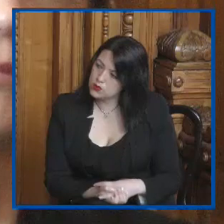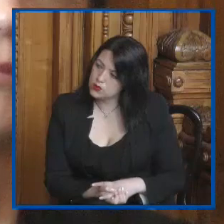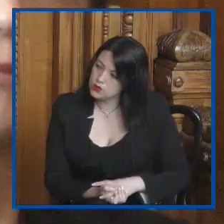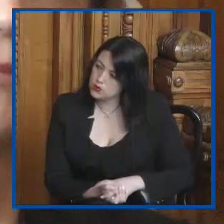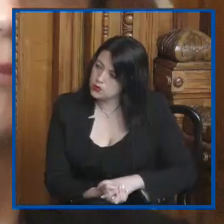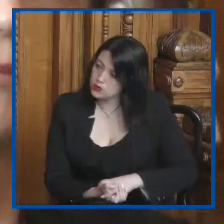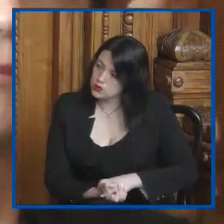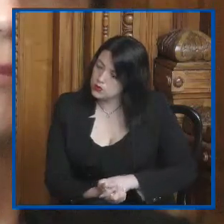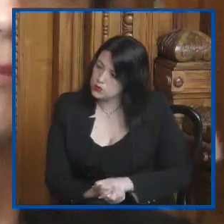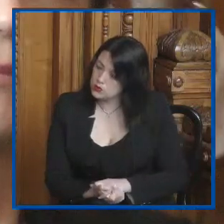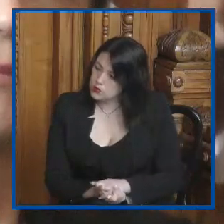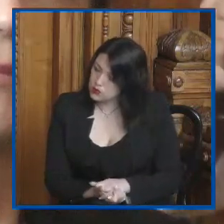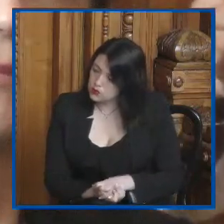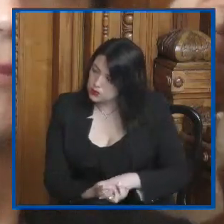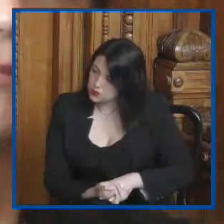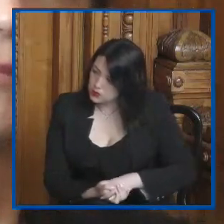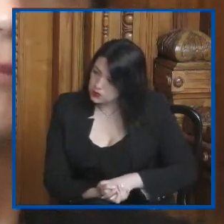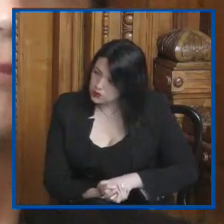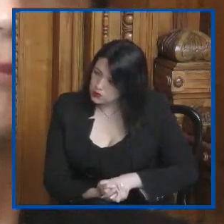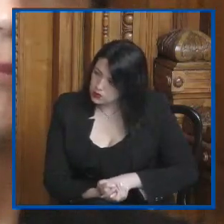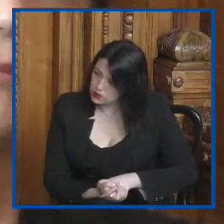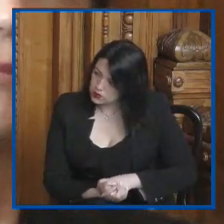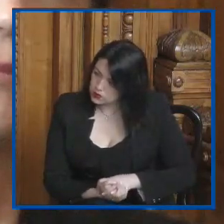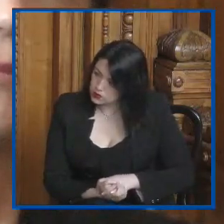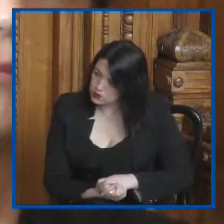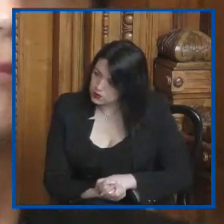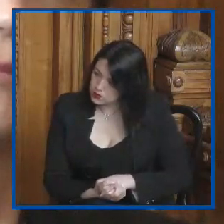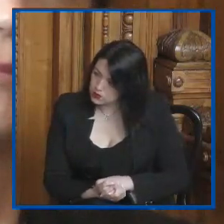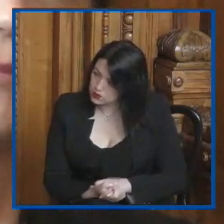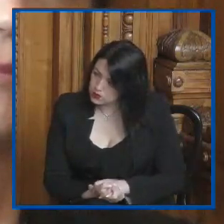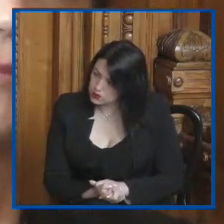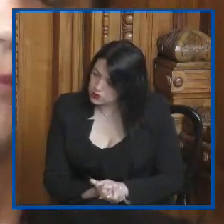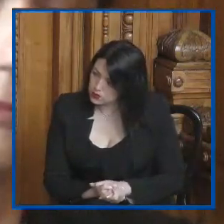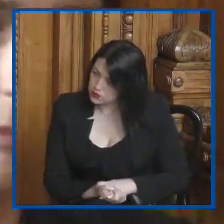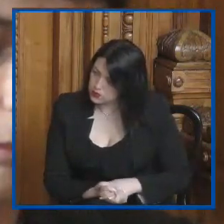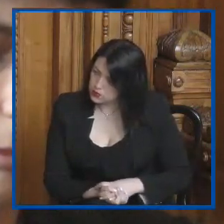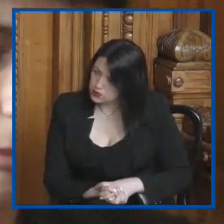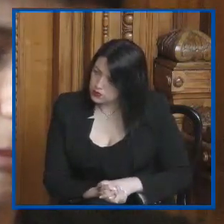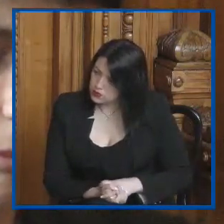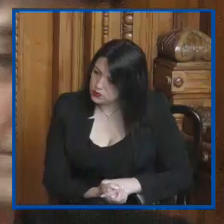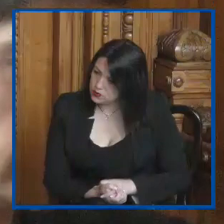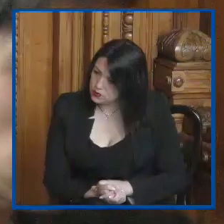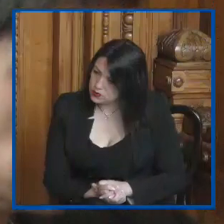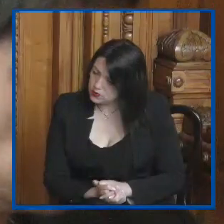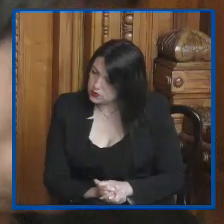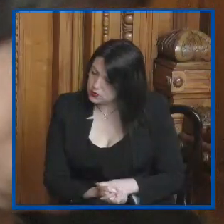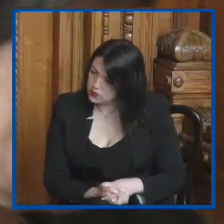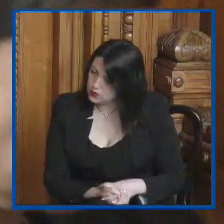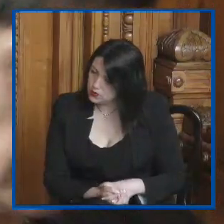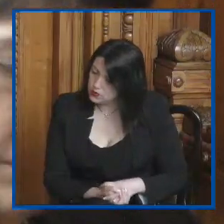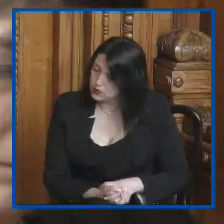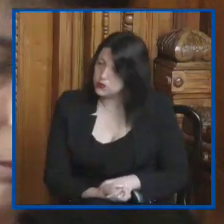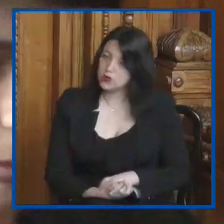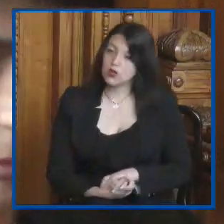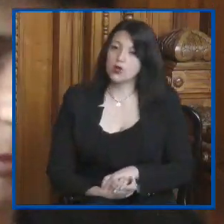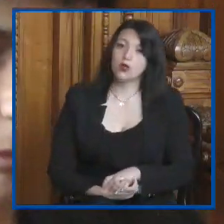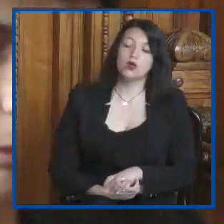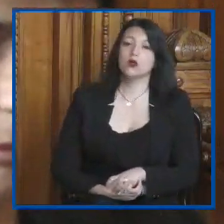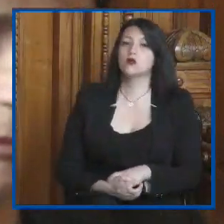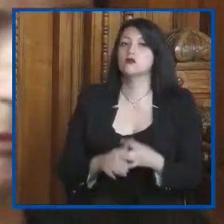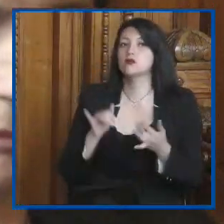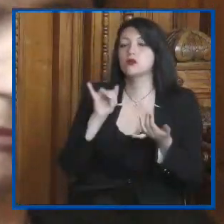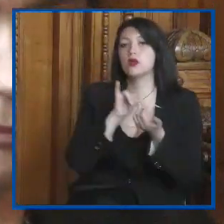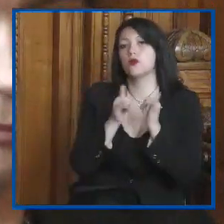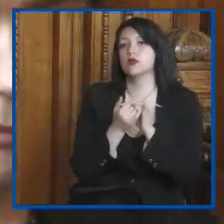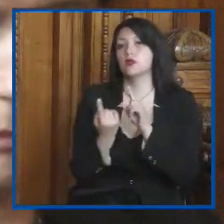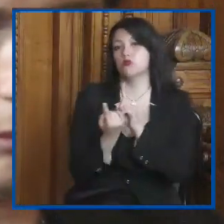que se vuelva como un canal en que no podamos responder a los tiempos mínimos, ¿cómo lo vieron ustedes o cuál es la